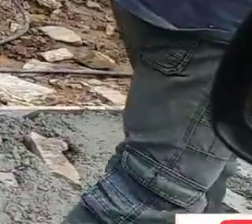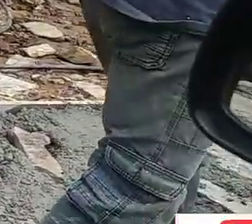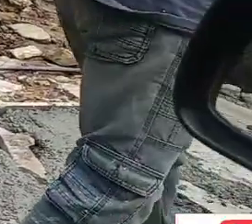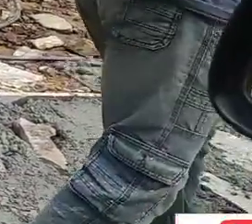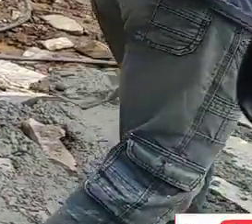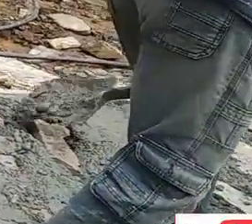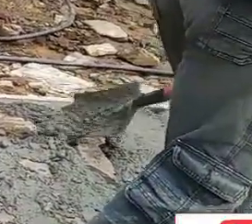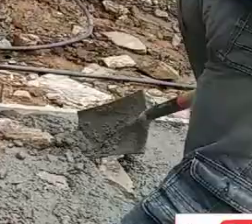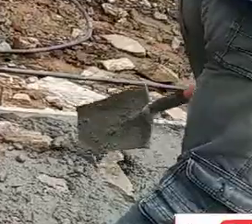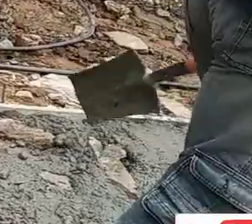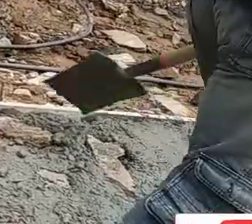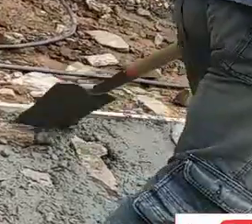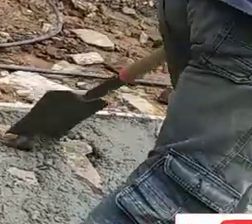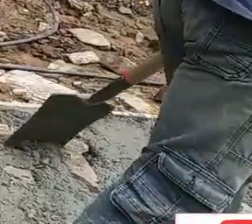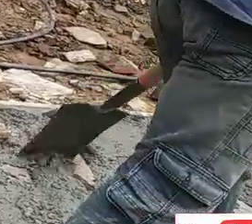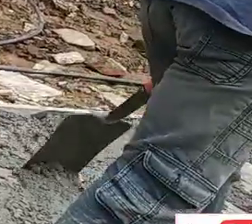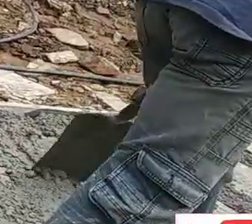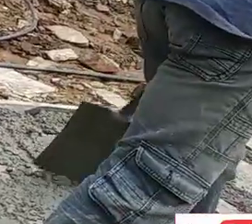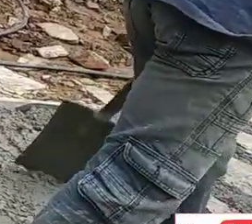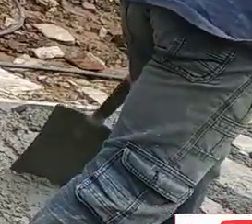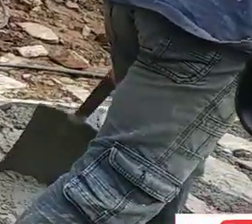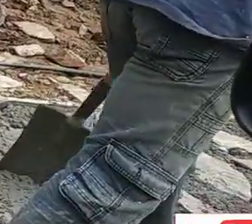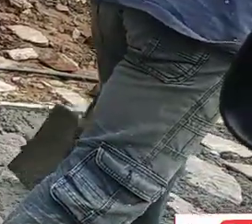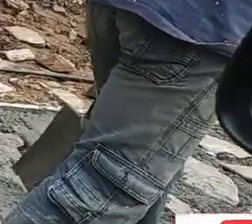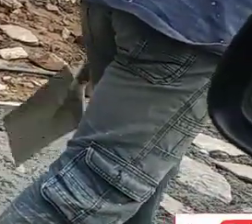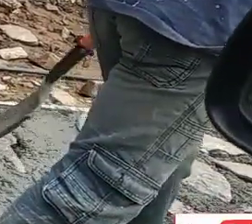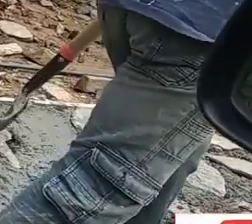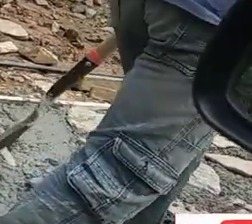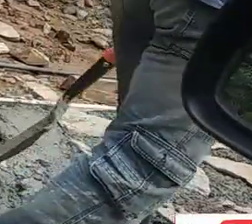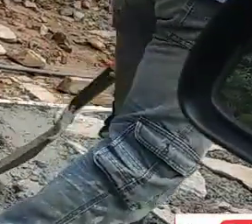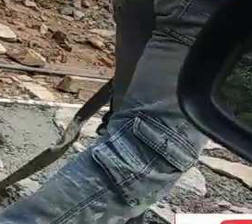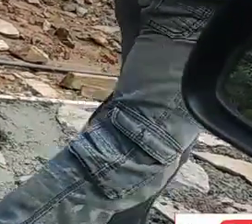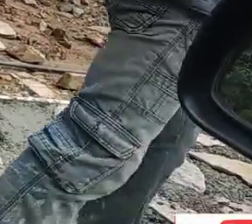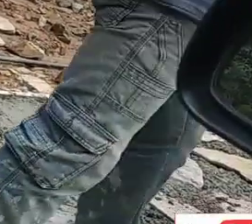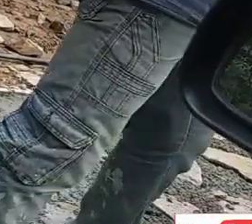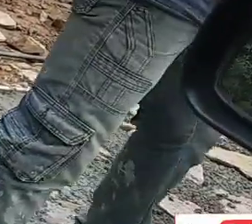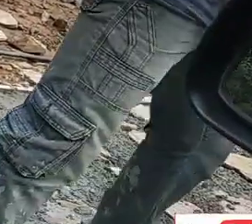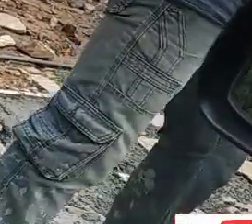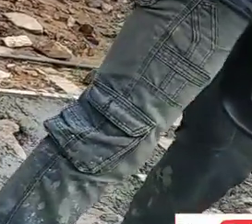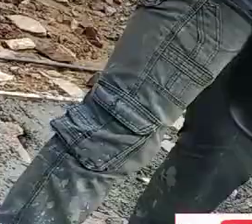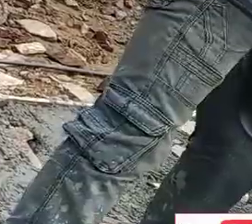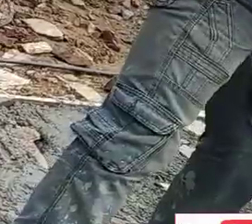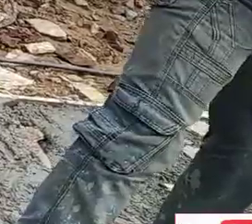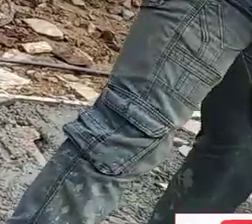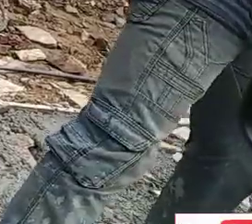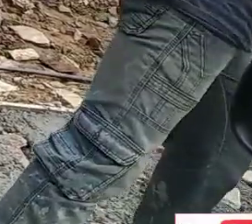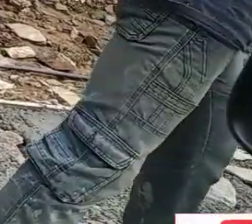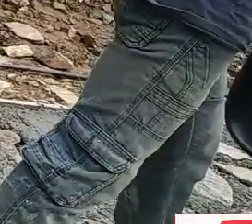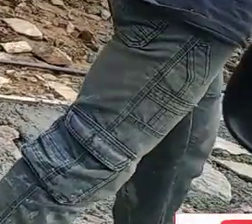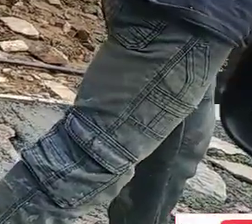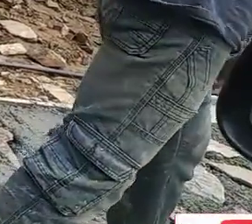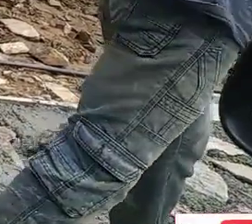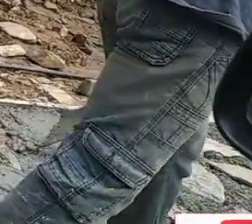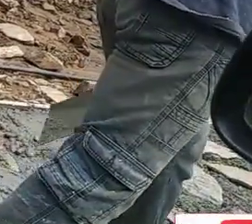vamos a seguir teniendo carreteras, más de 200. Ya falta poco, ya para final de su sexenio él quiere ver ese sueño